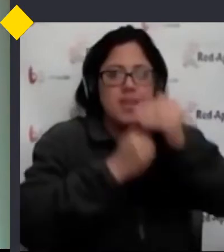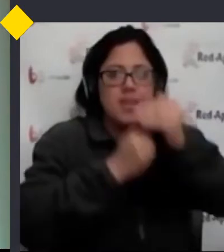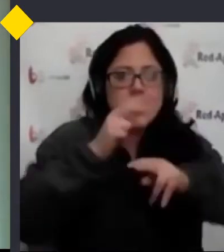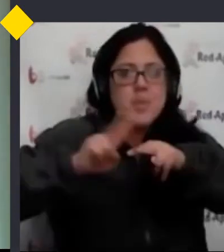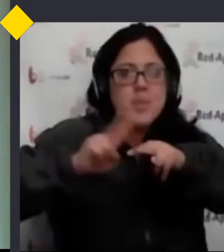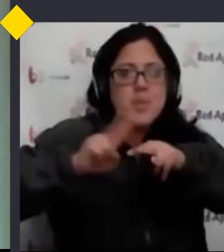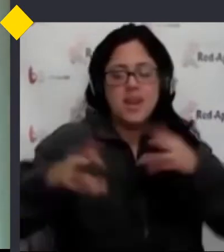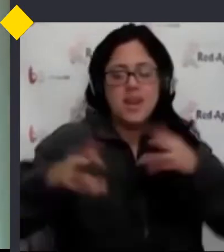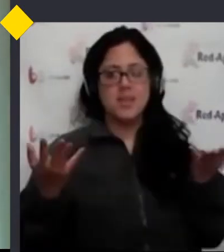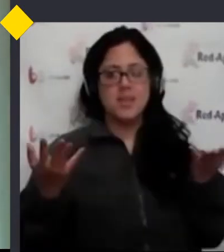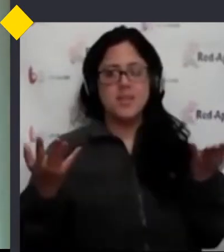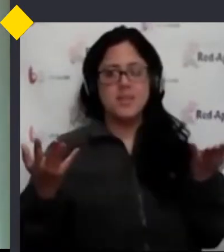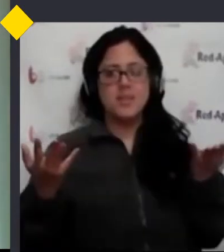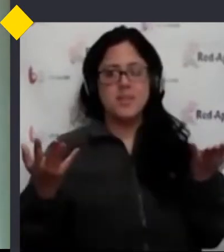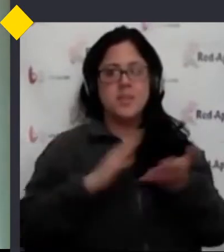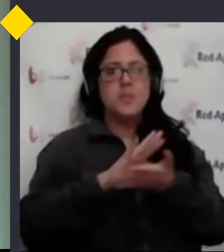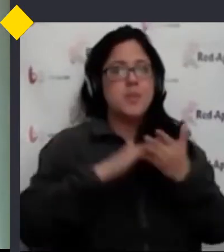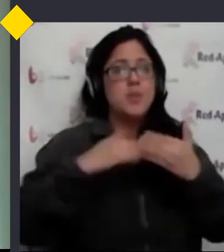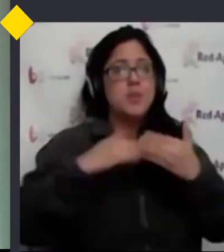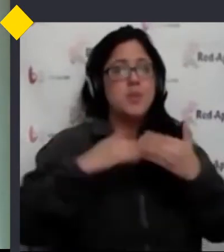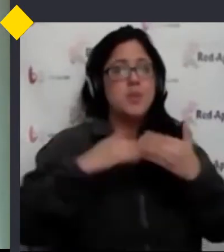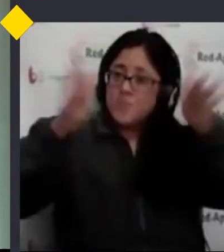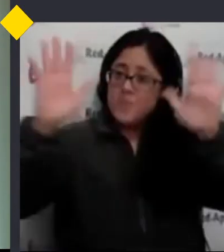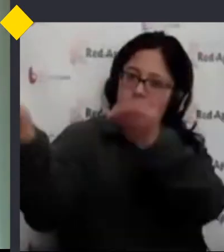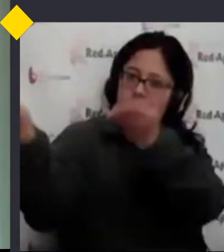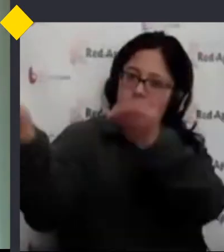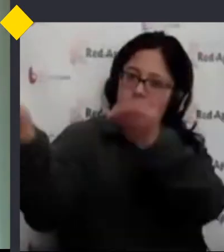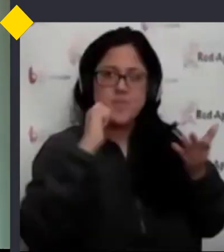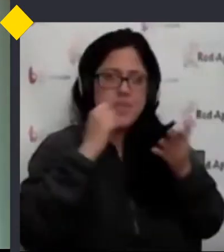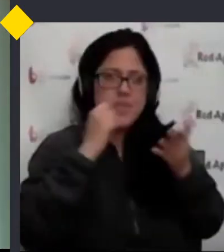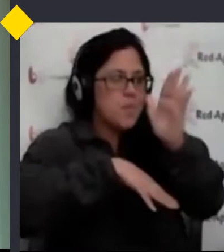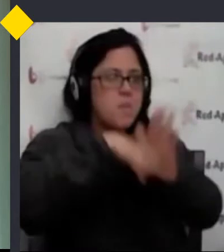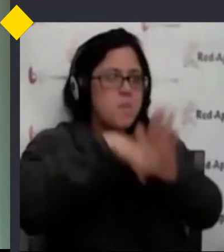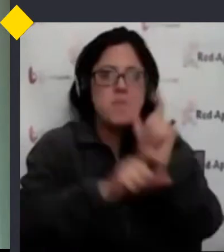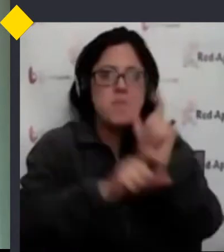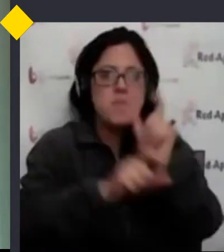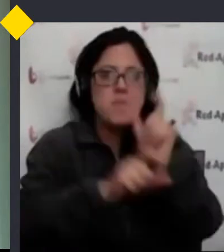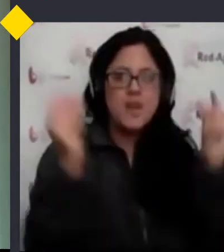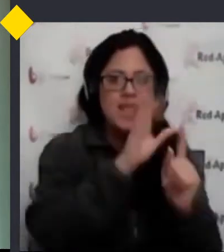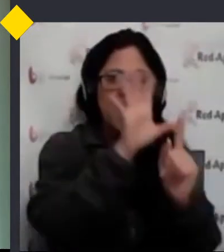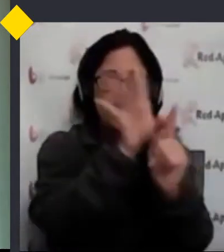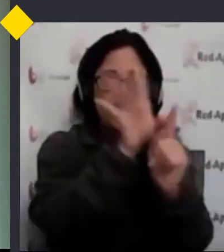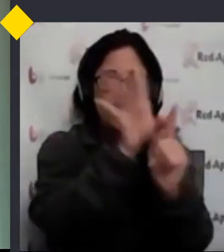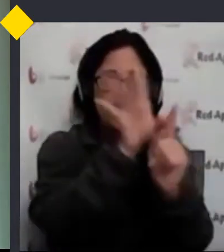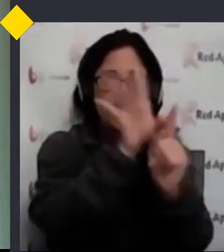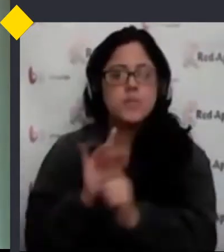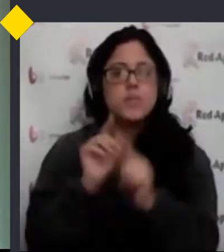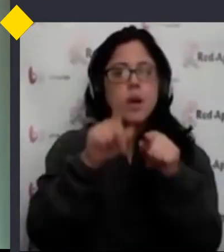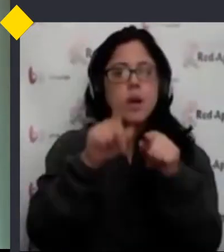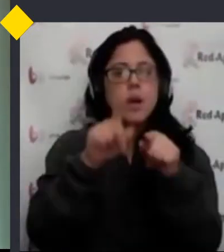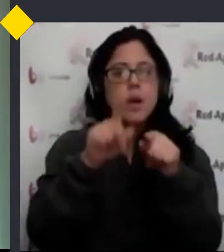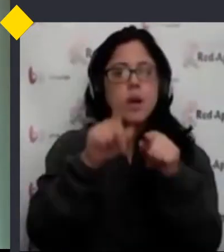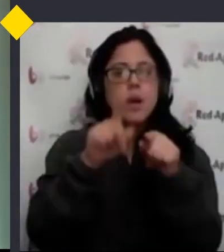Porque si yo abro las puertas, tengo mucho más talento también a dónde ir a buscar. Entonces, creo que se dejaron varios conceptos muy, muy